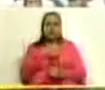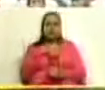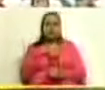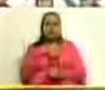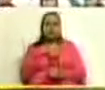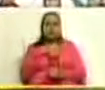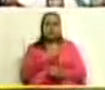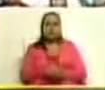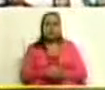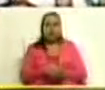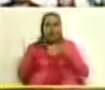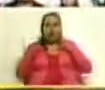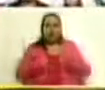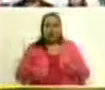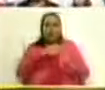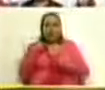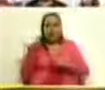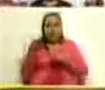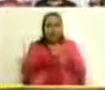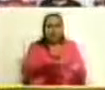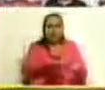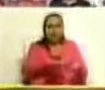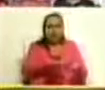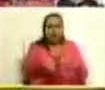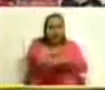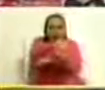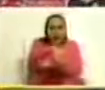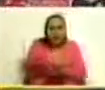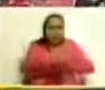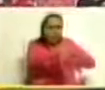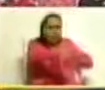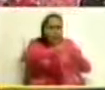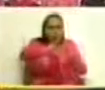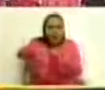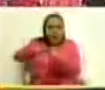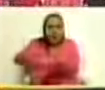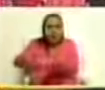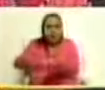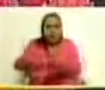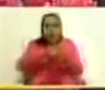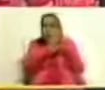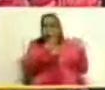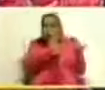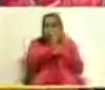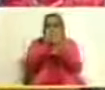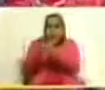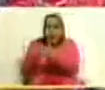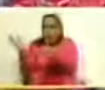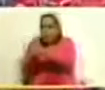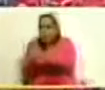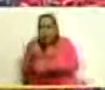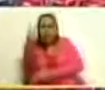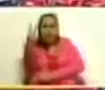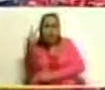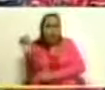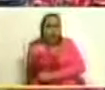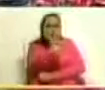Los cadáveres se agolpaban en las calles. No había un barrio que uno no consiguiera 2, 3